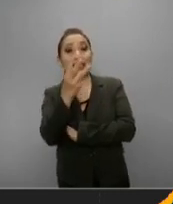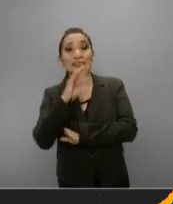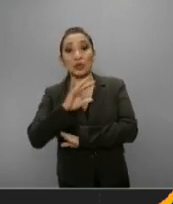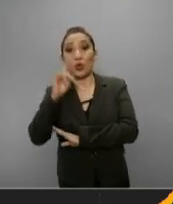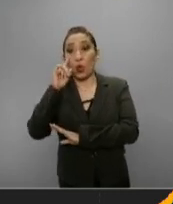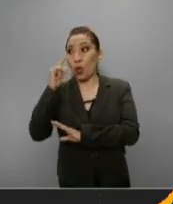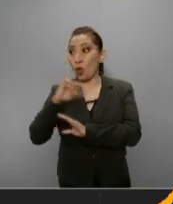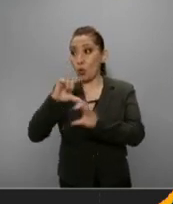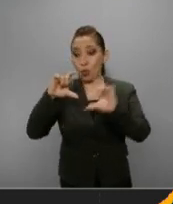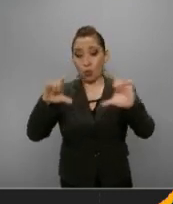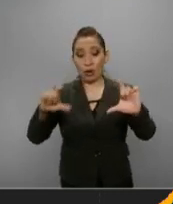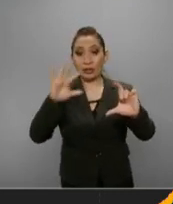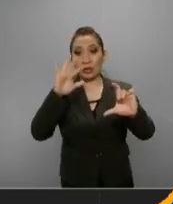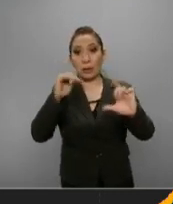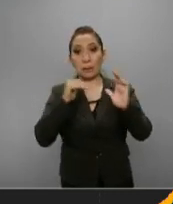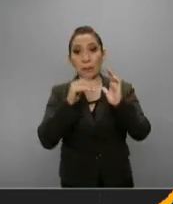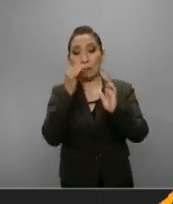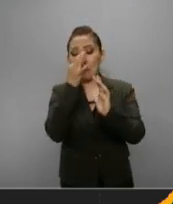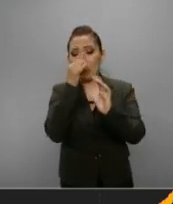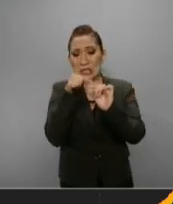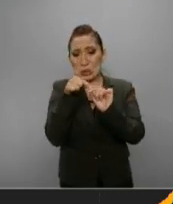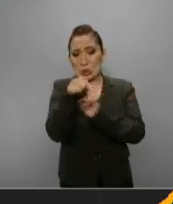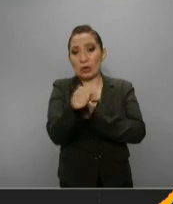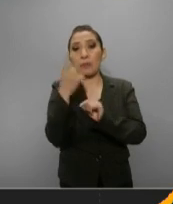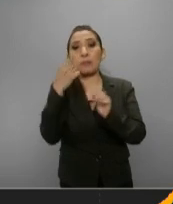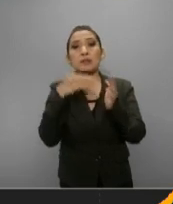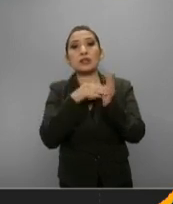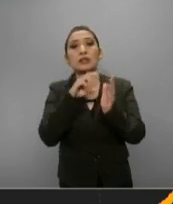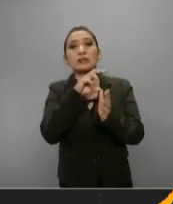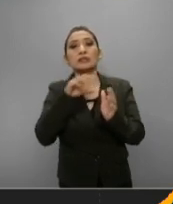1,014,673. Tú traes el dato de hace 5 minutos. 5 minutos. Bueno.